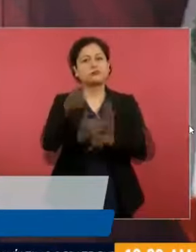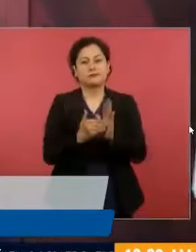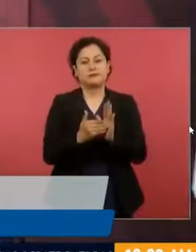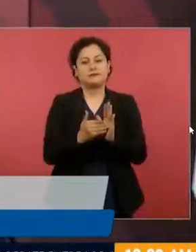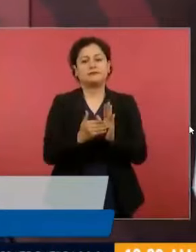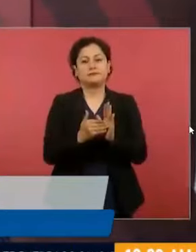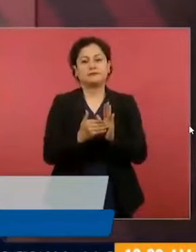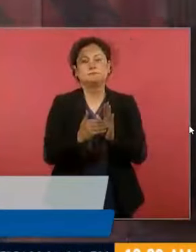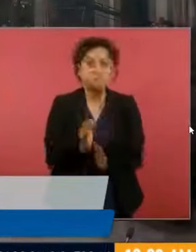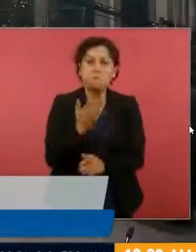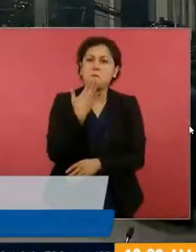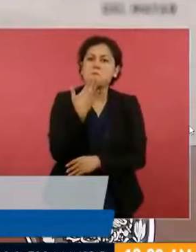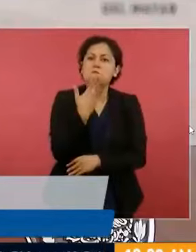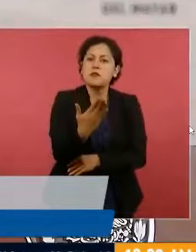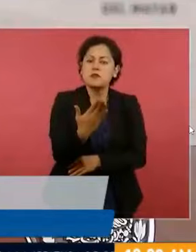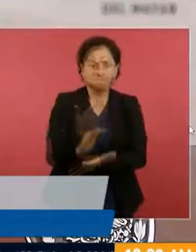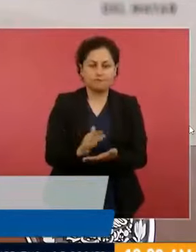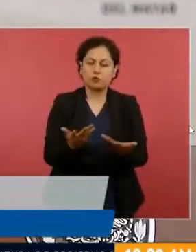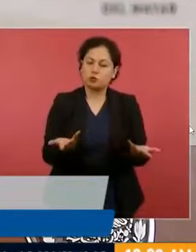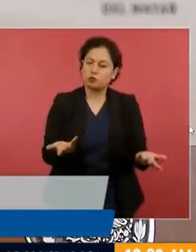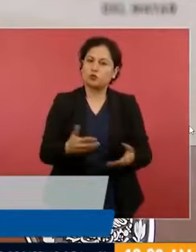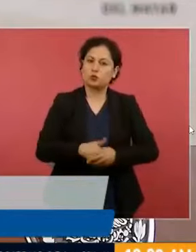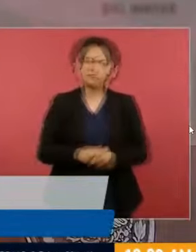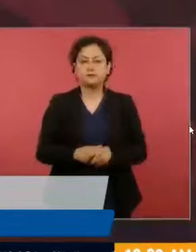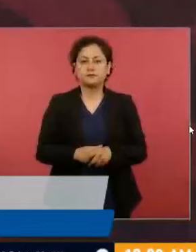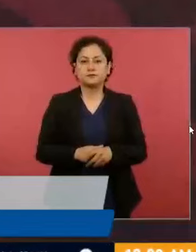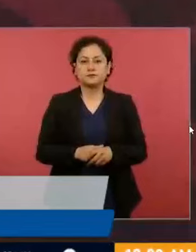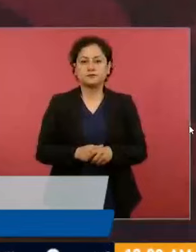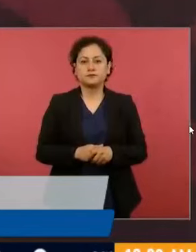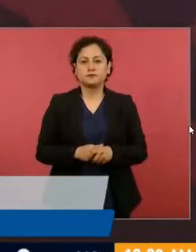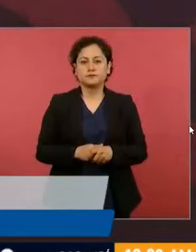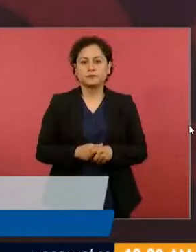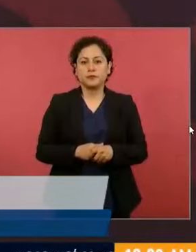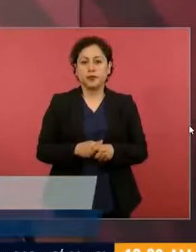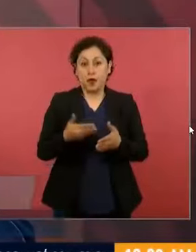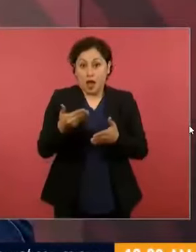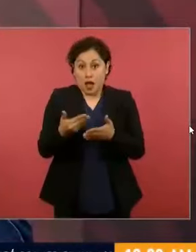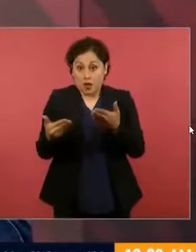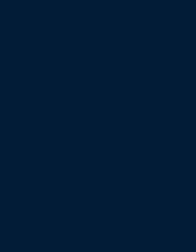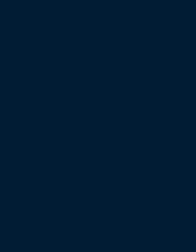reducción en 4 meses del 50%. Y ahora incluso ha bajado más.